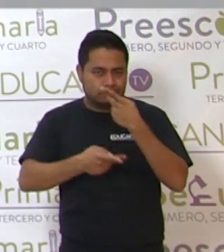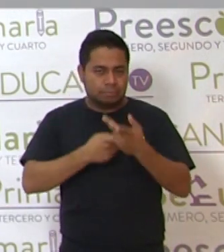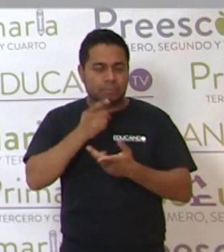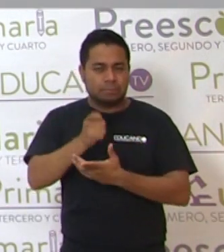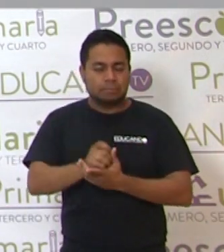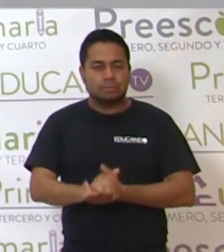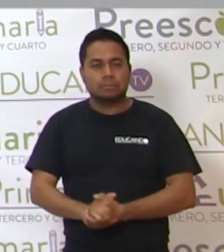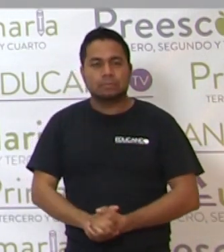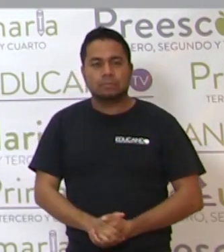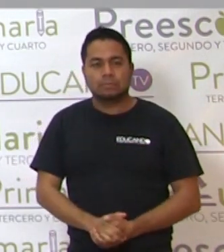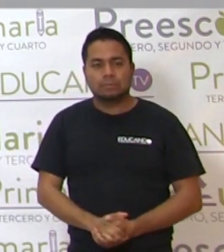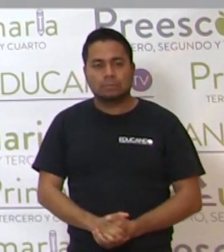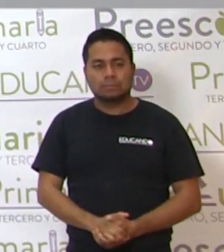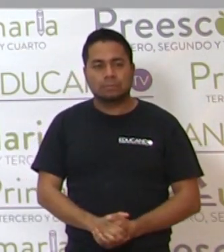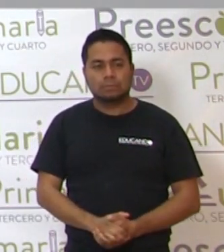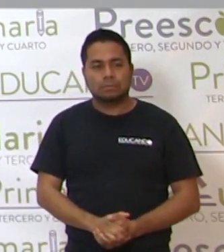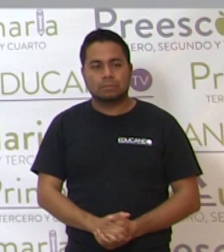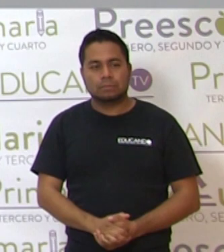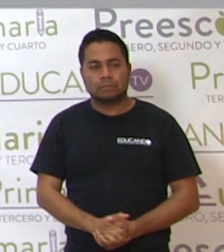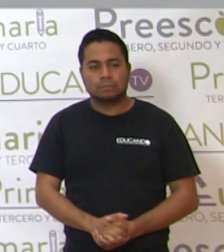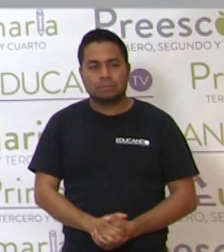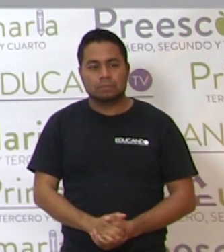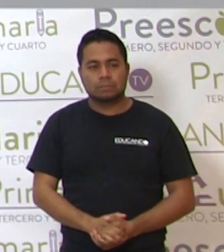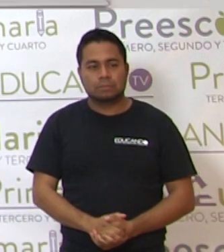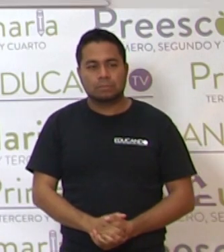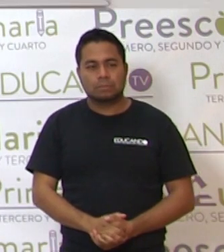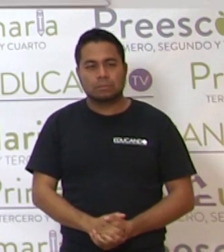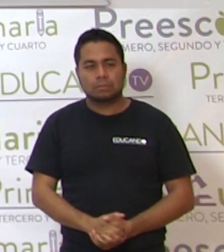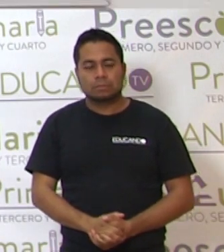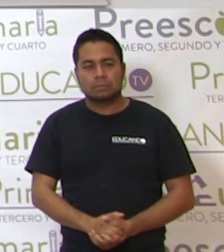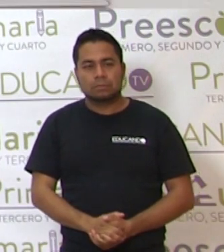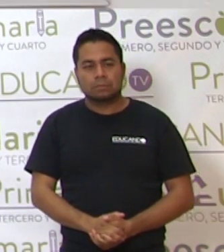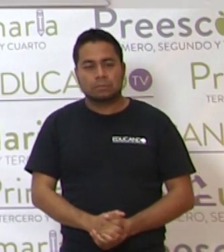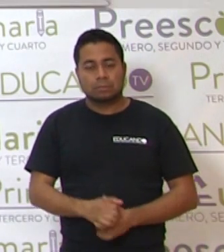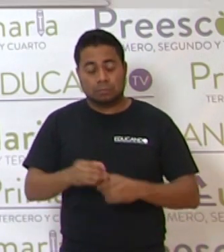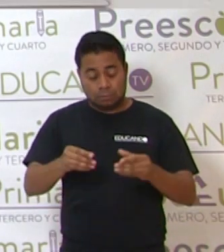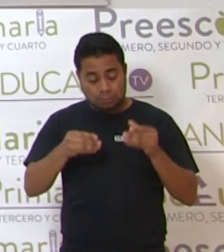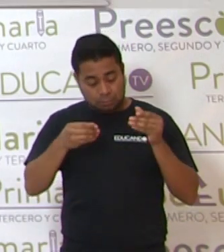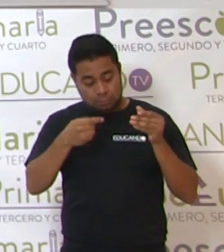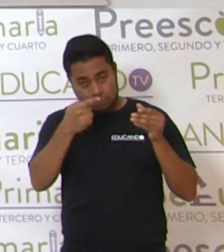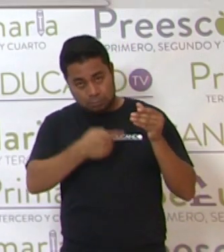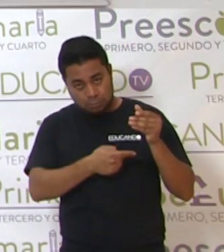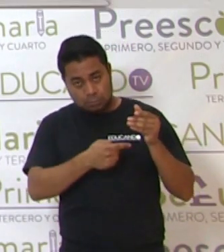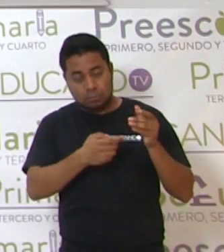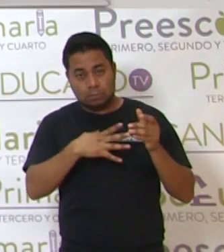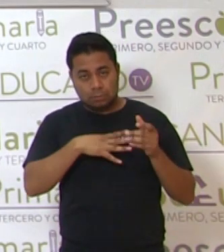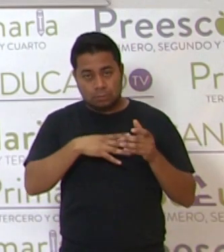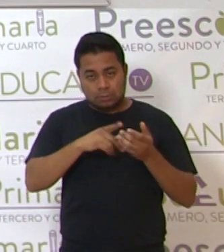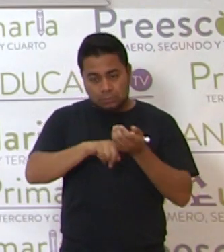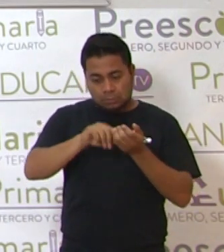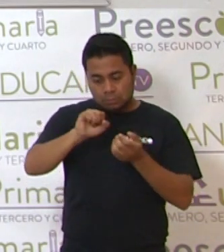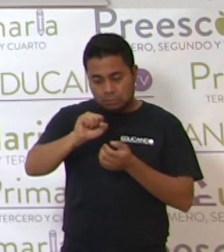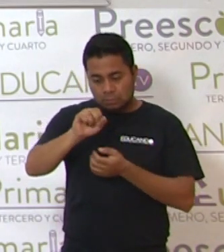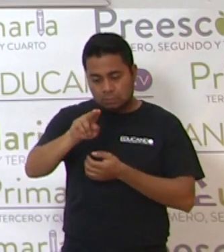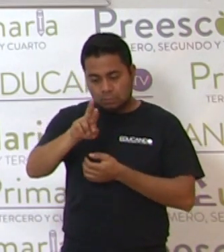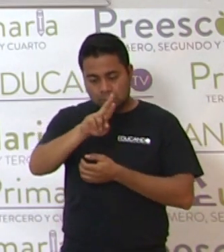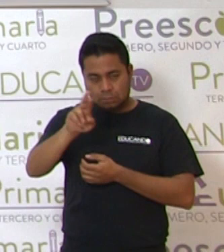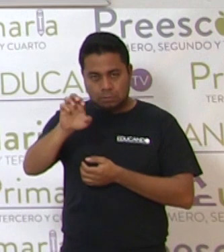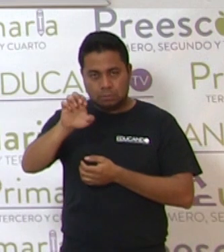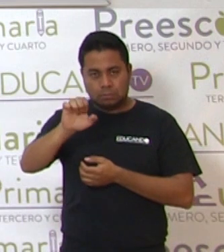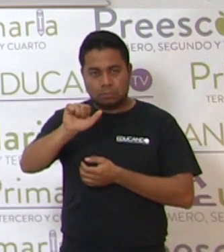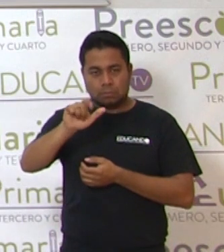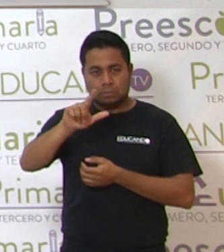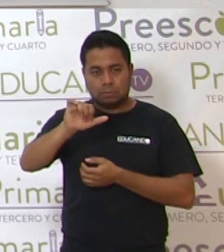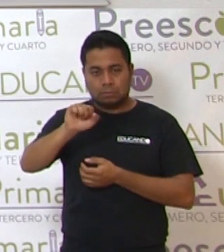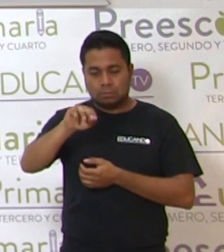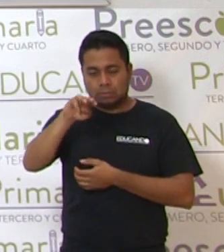¿sí? Bueno, aquí en este manifiesto surrealista vas a poder tomar como base